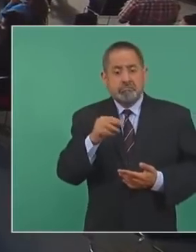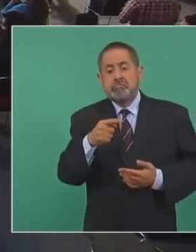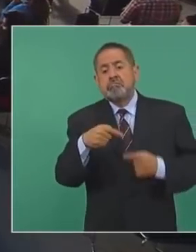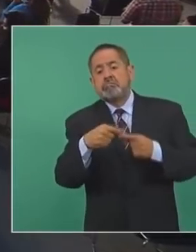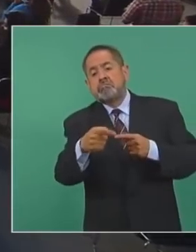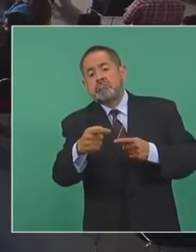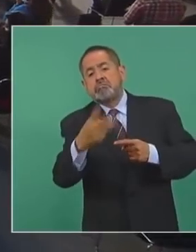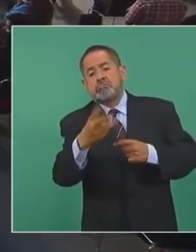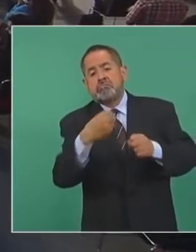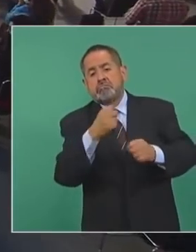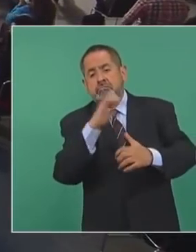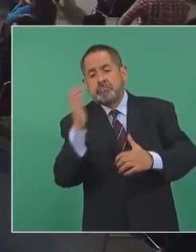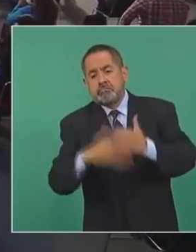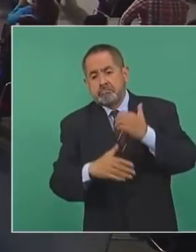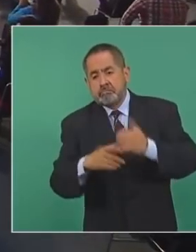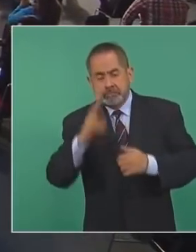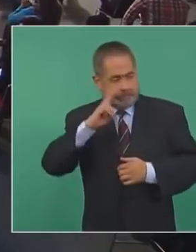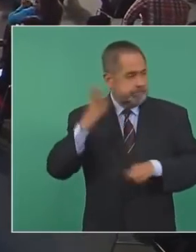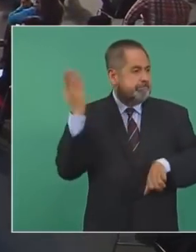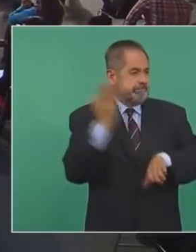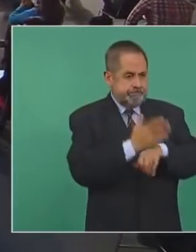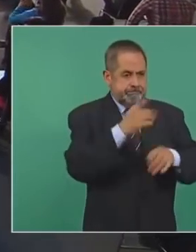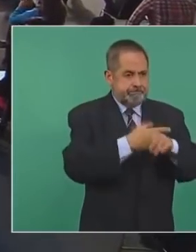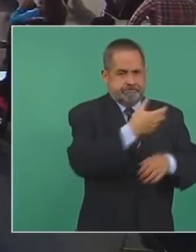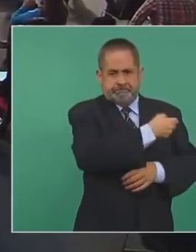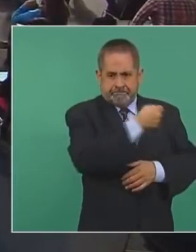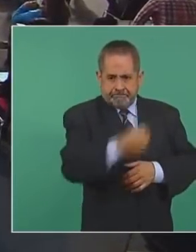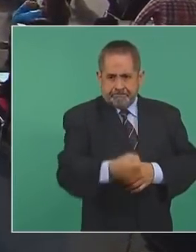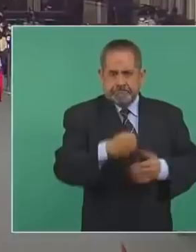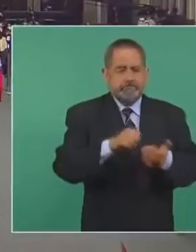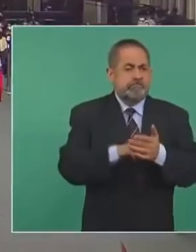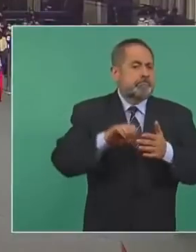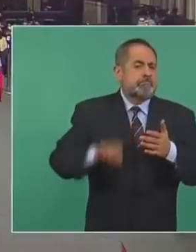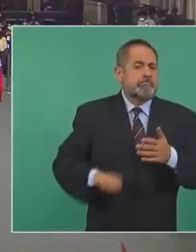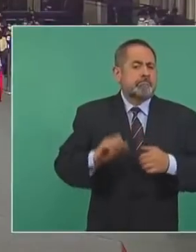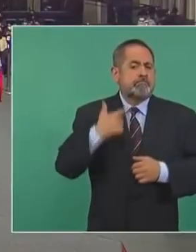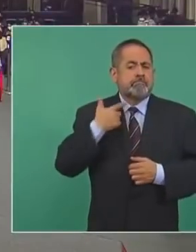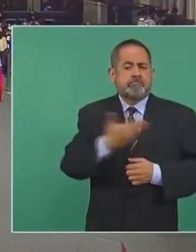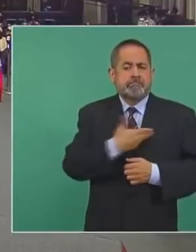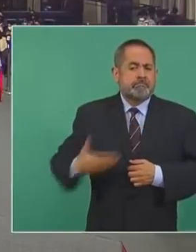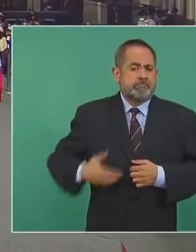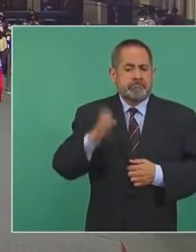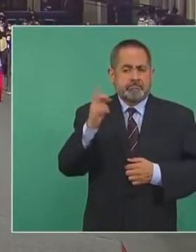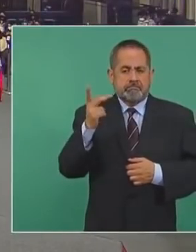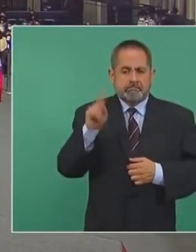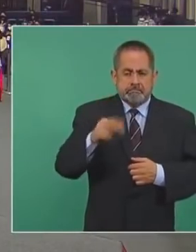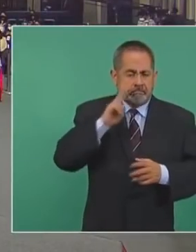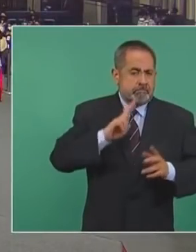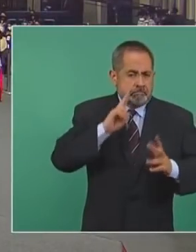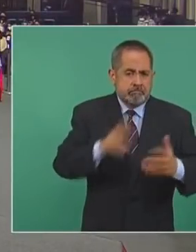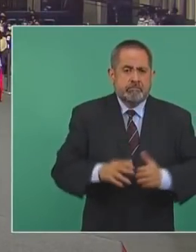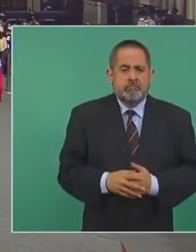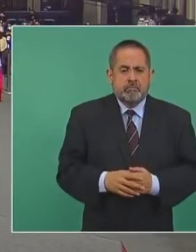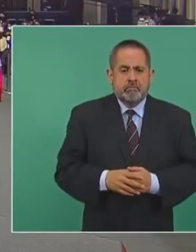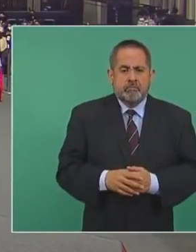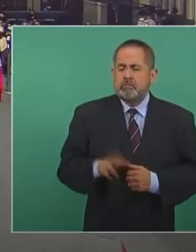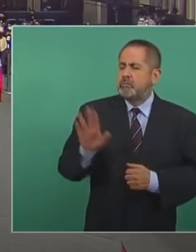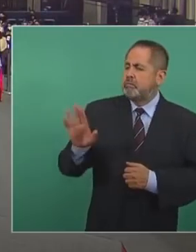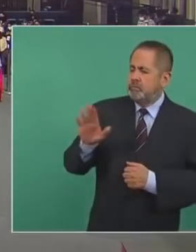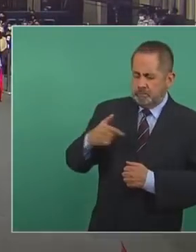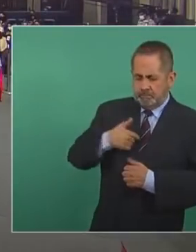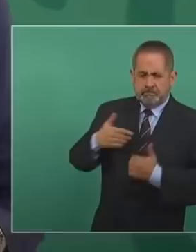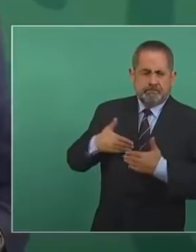ver, para que los mexicanos vean al menos comparecer, por ejemplo, en este caso al expresidente Enrique Peña Nieto. Yo tengo confianza en el